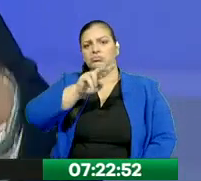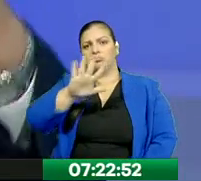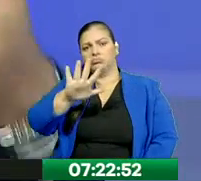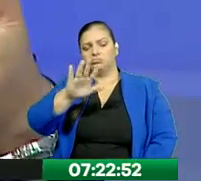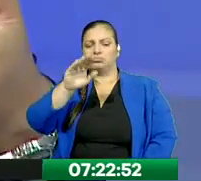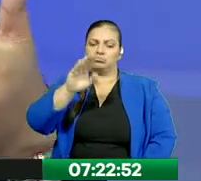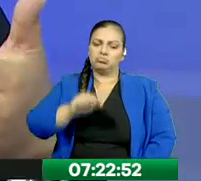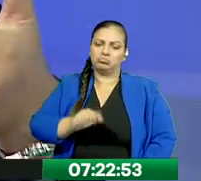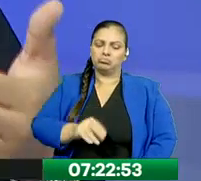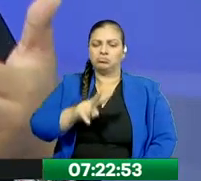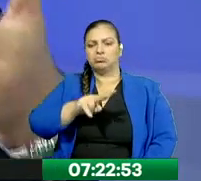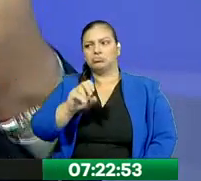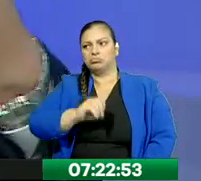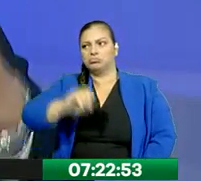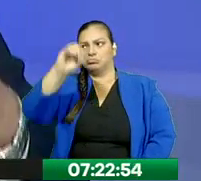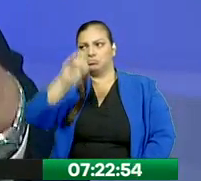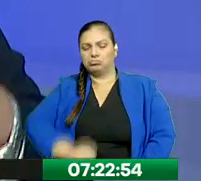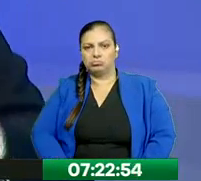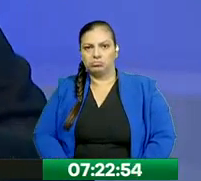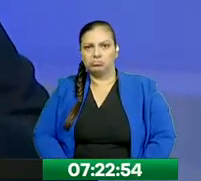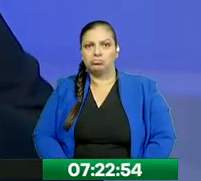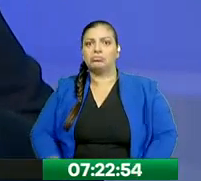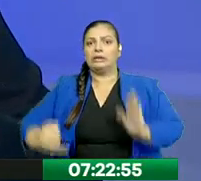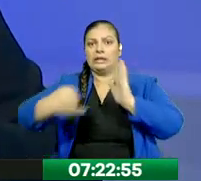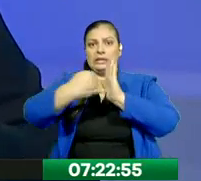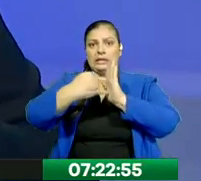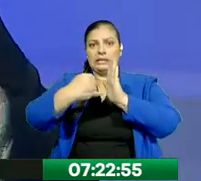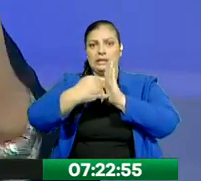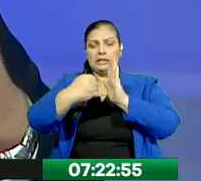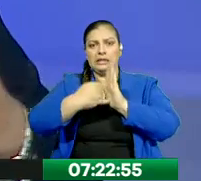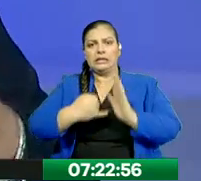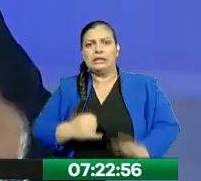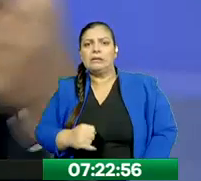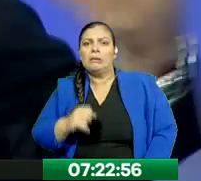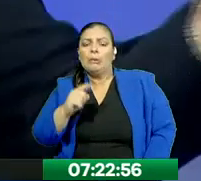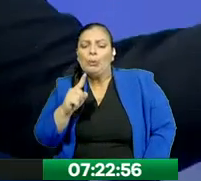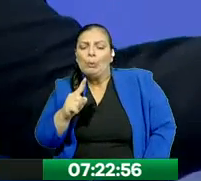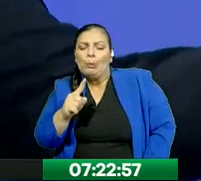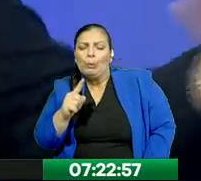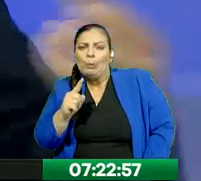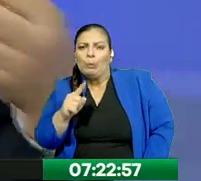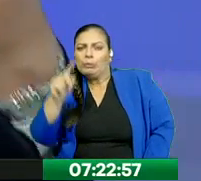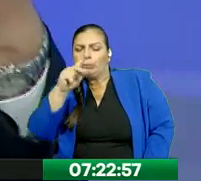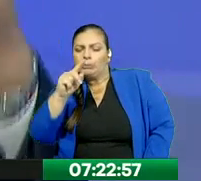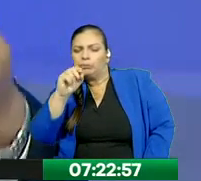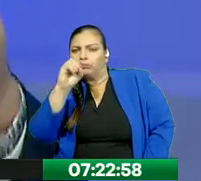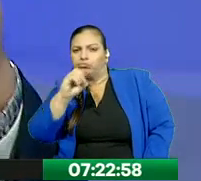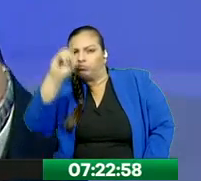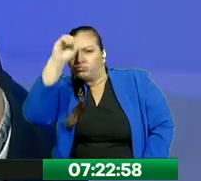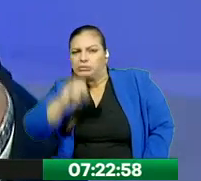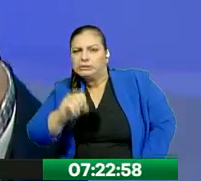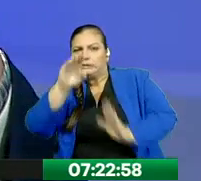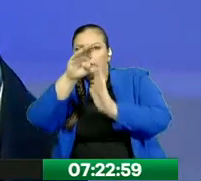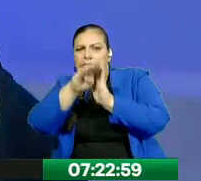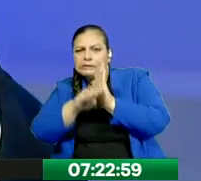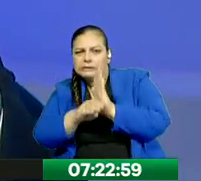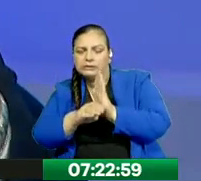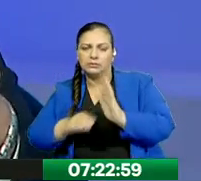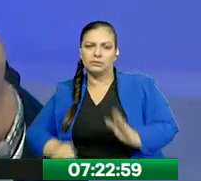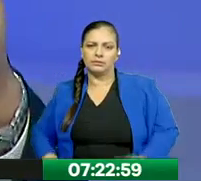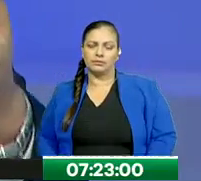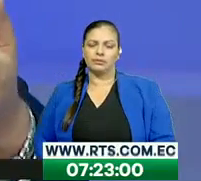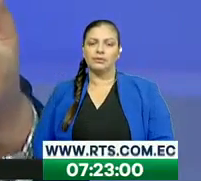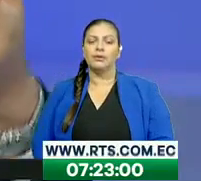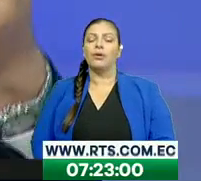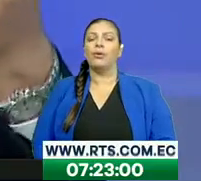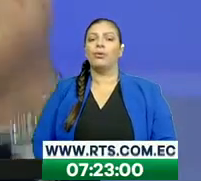20%. Debe bajar el IVA un punto para poder inyectar más recursos a los ciudadanos para que puedan comprar. Y debe disminuirse gradualmente